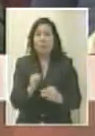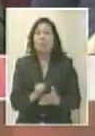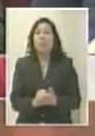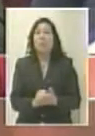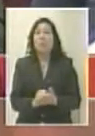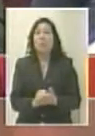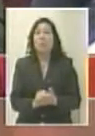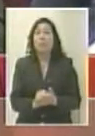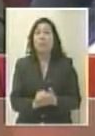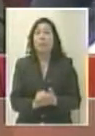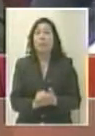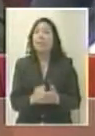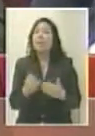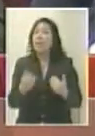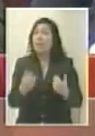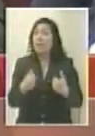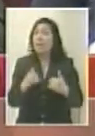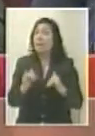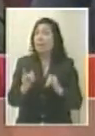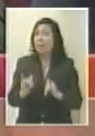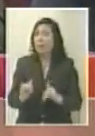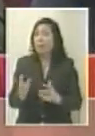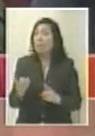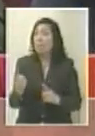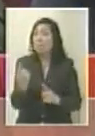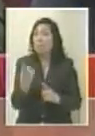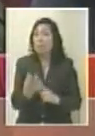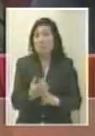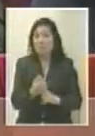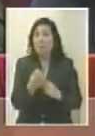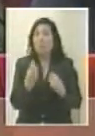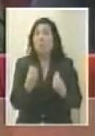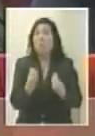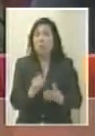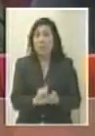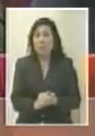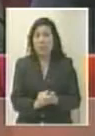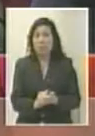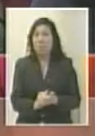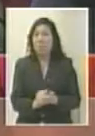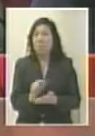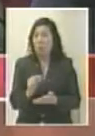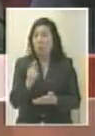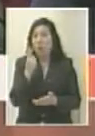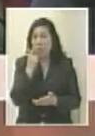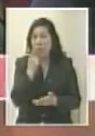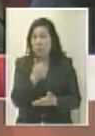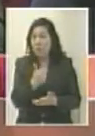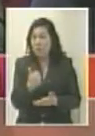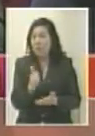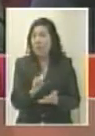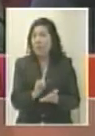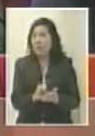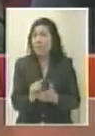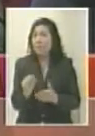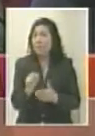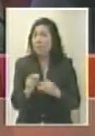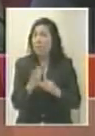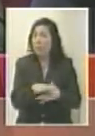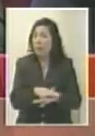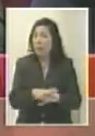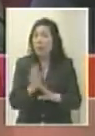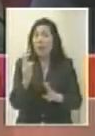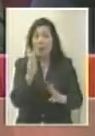información. Y había dejado u obviado el primero, porque probablemente pocos conocen aún que el Sistema Nacional de